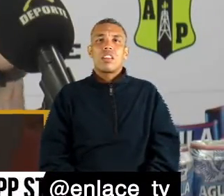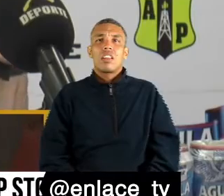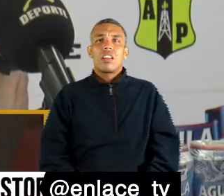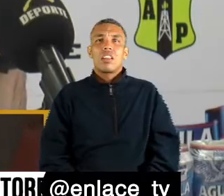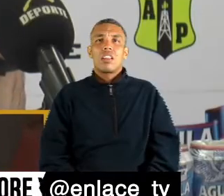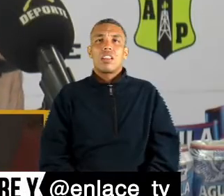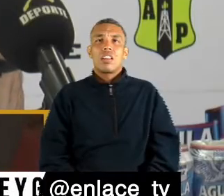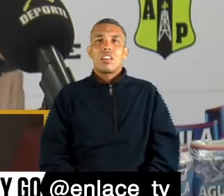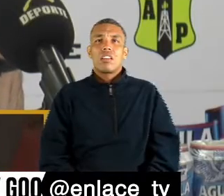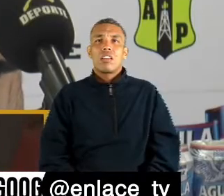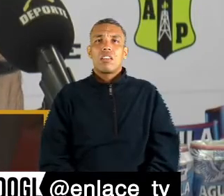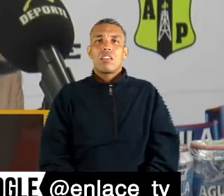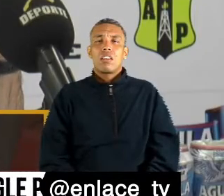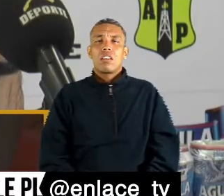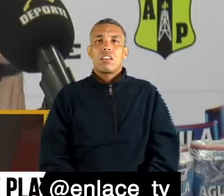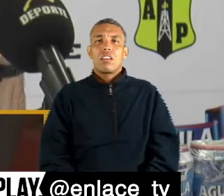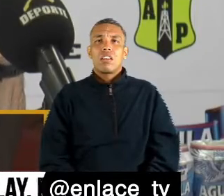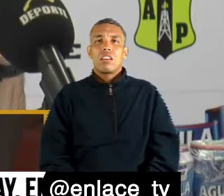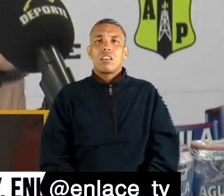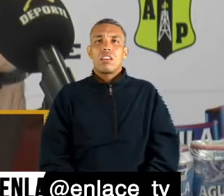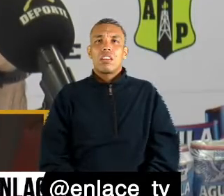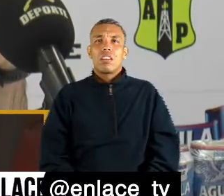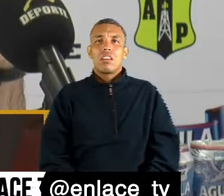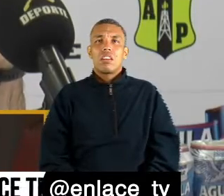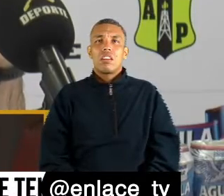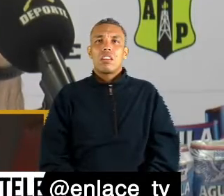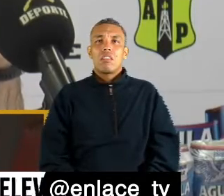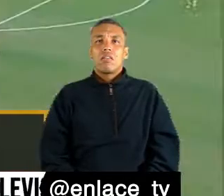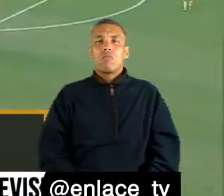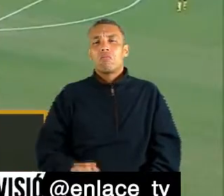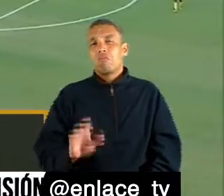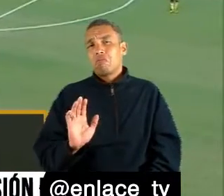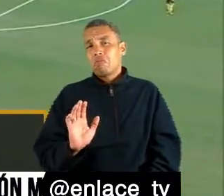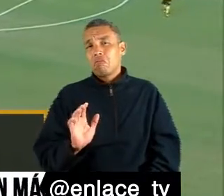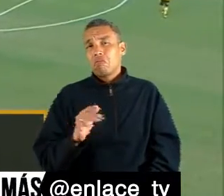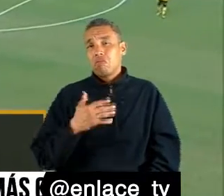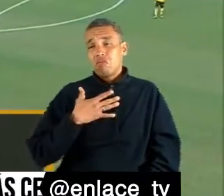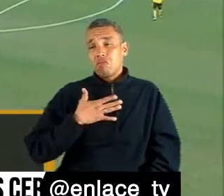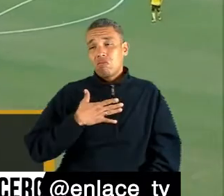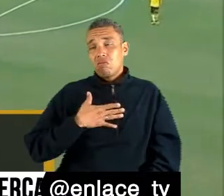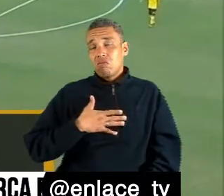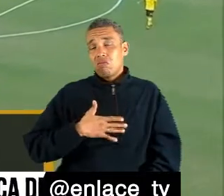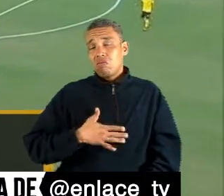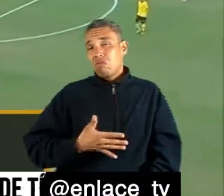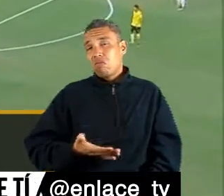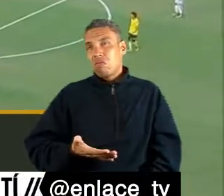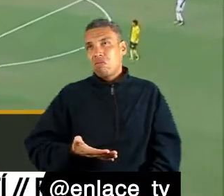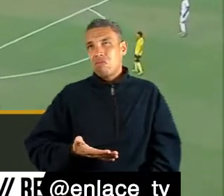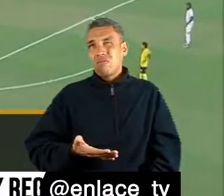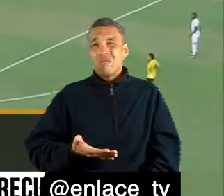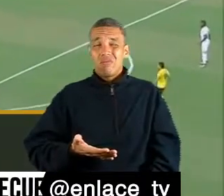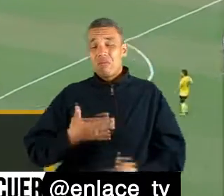seguramente se vio así, con esa. Nosotros no estábamos cómodos, por supuesto, en el banco,